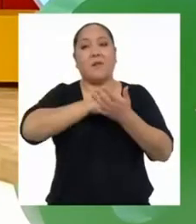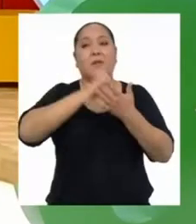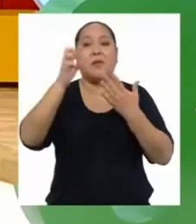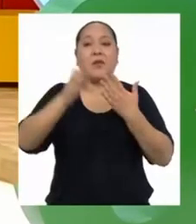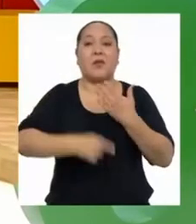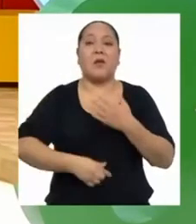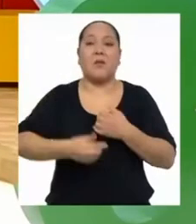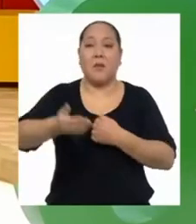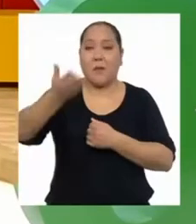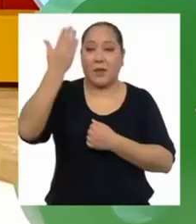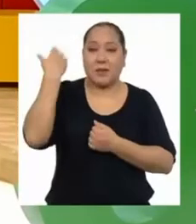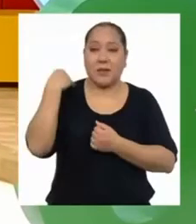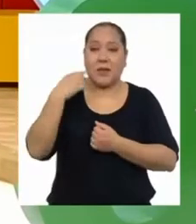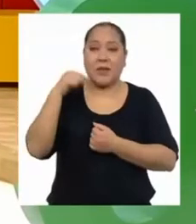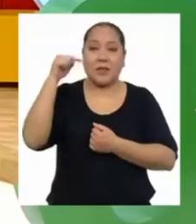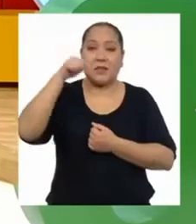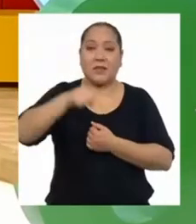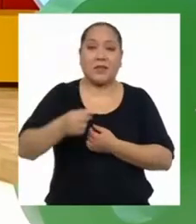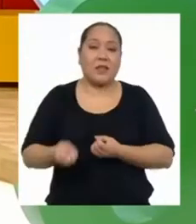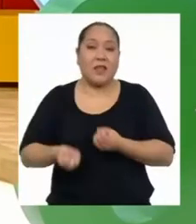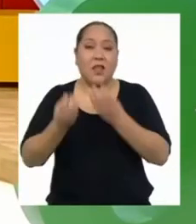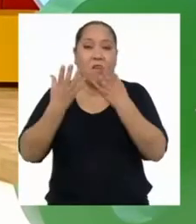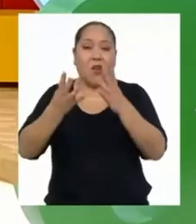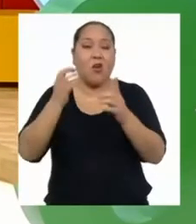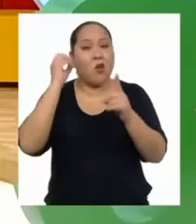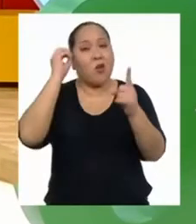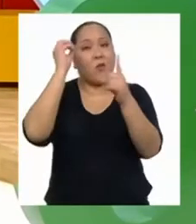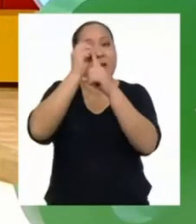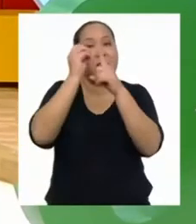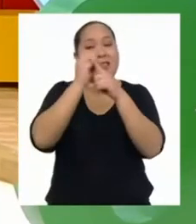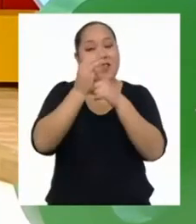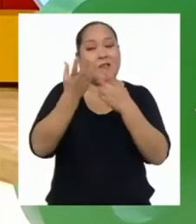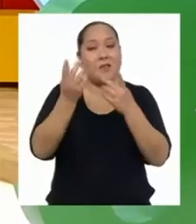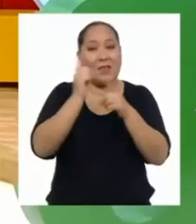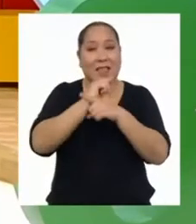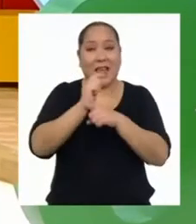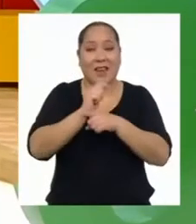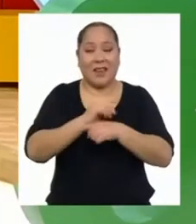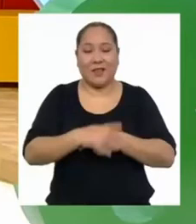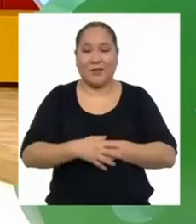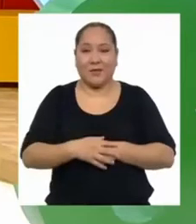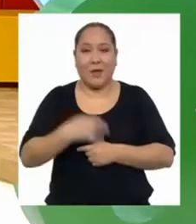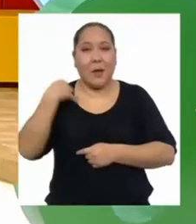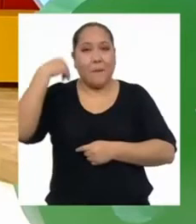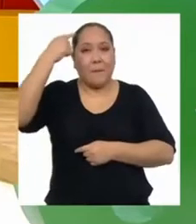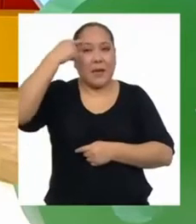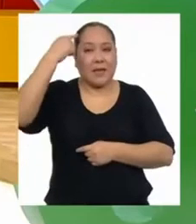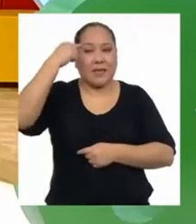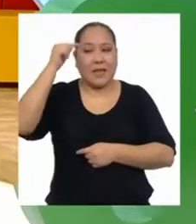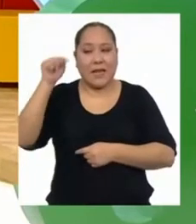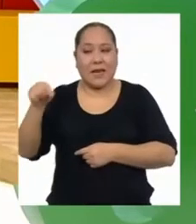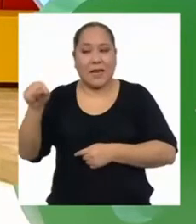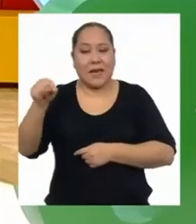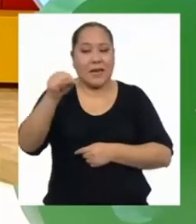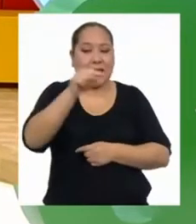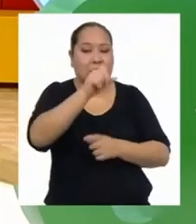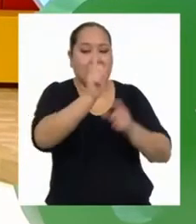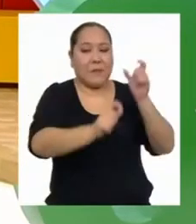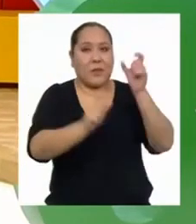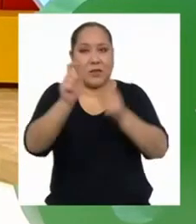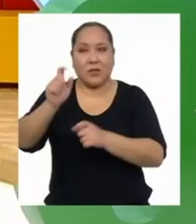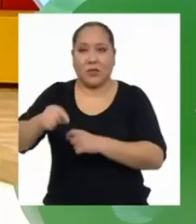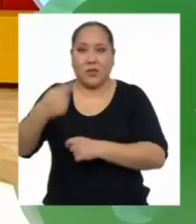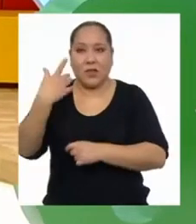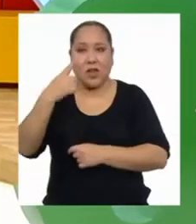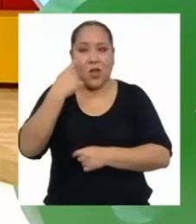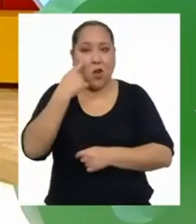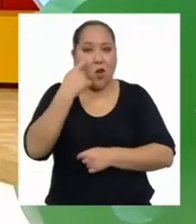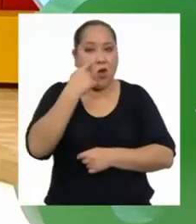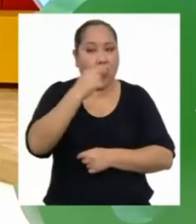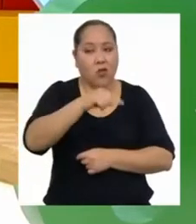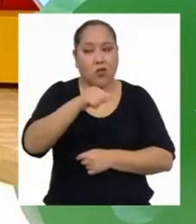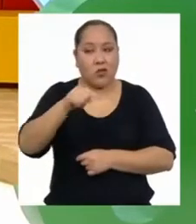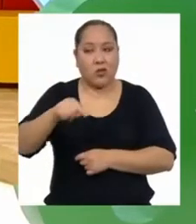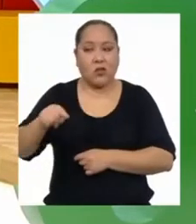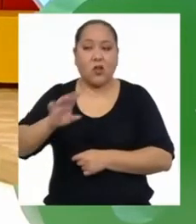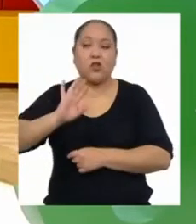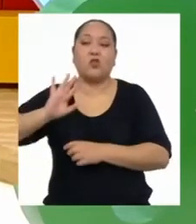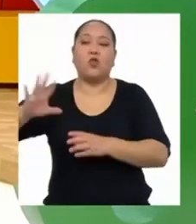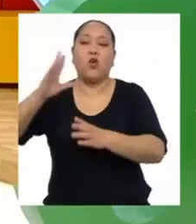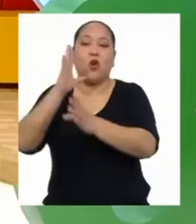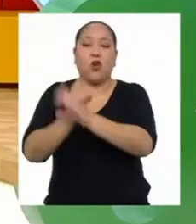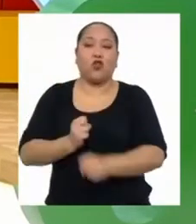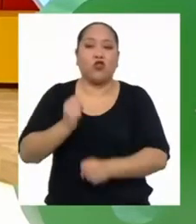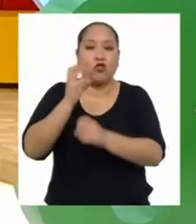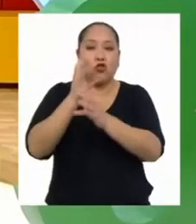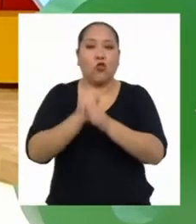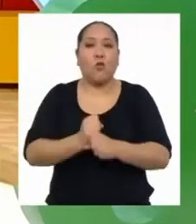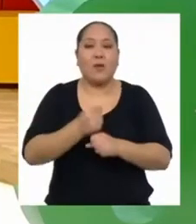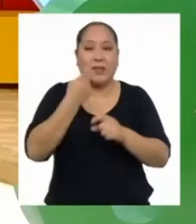vez, se dejó como reto lo siguiente. Pensar en aquellas personas que hemos conocido y que tienen costumbres diferentes